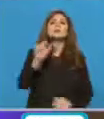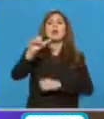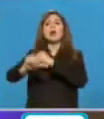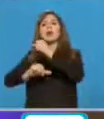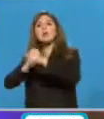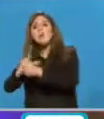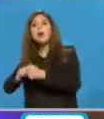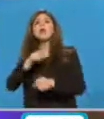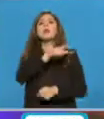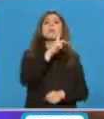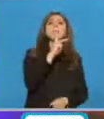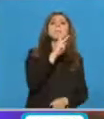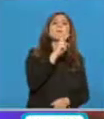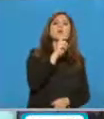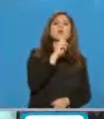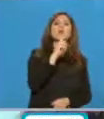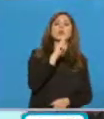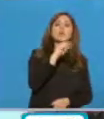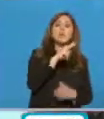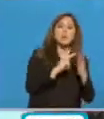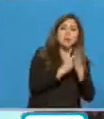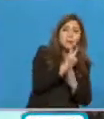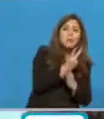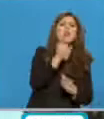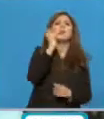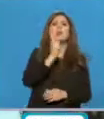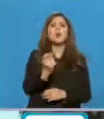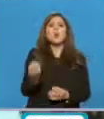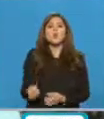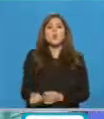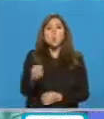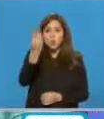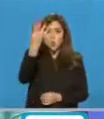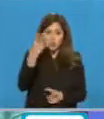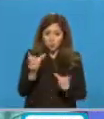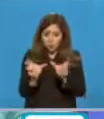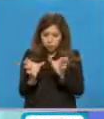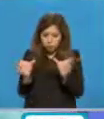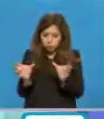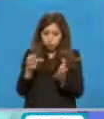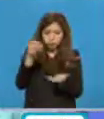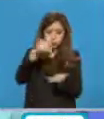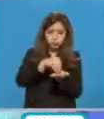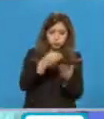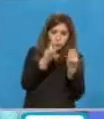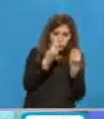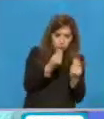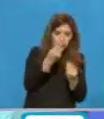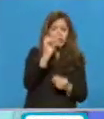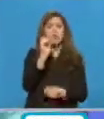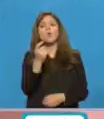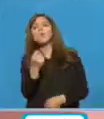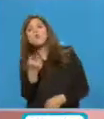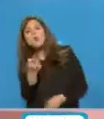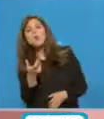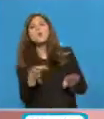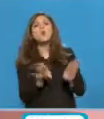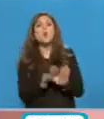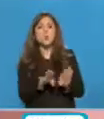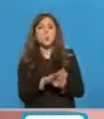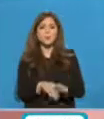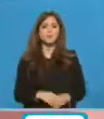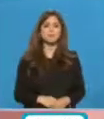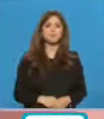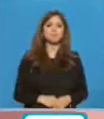¿Cuál es la cantidad adecuada de consumir una proteína animal y una proteína vegetal? ¿O Mira, podemos suplir una de otra? puedes suplir una